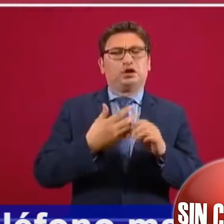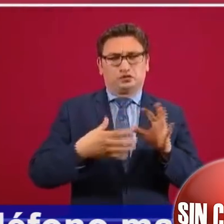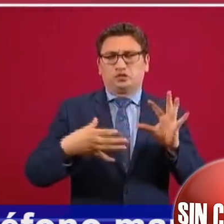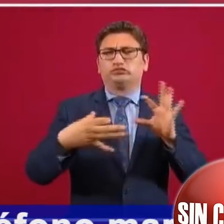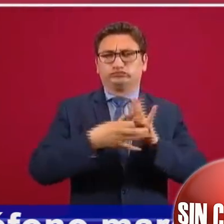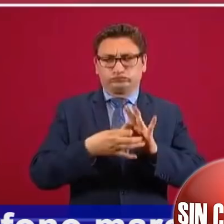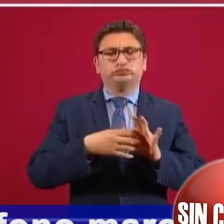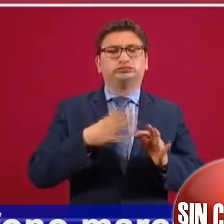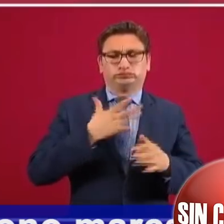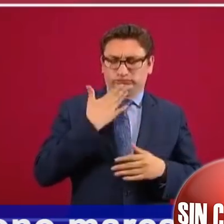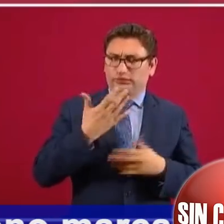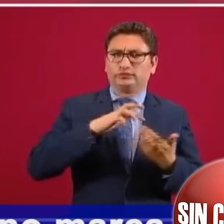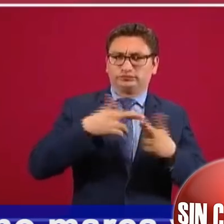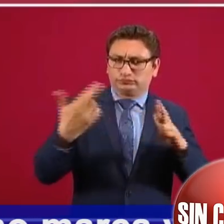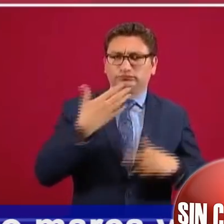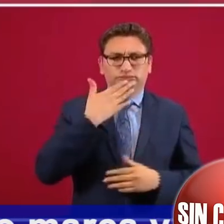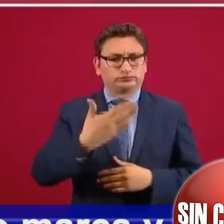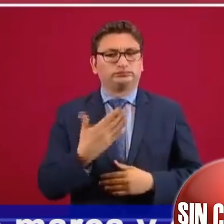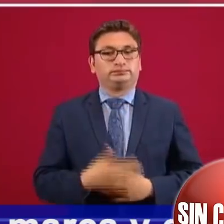relación. Desde luego,